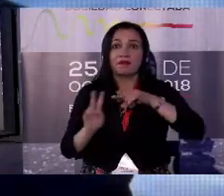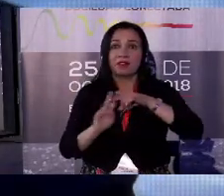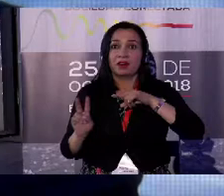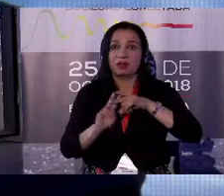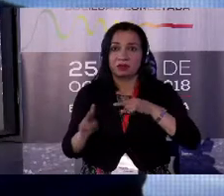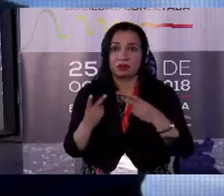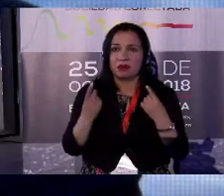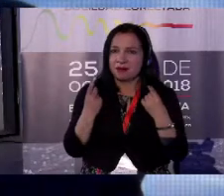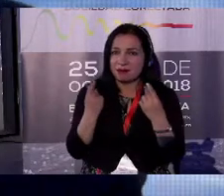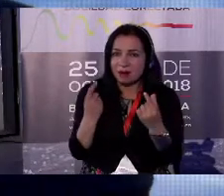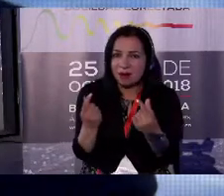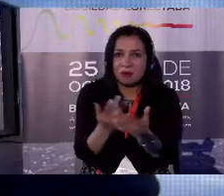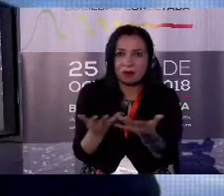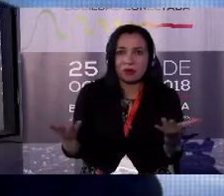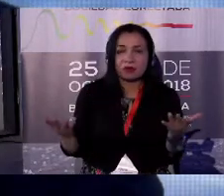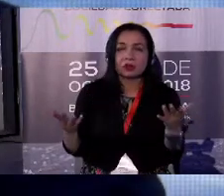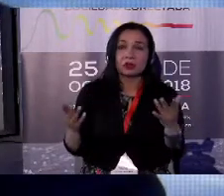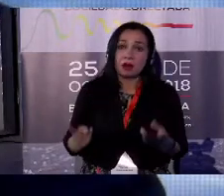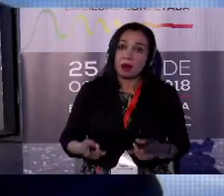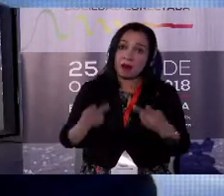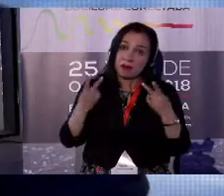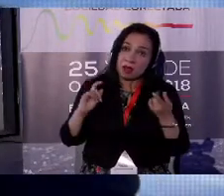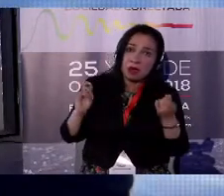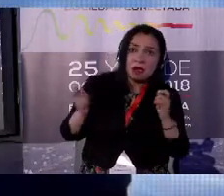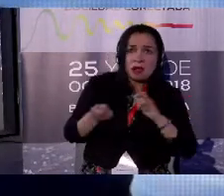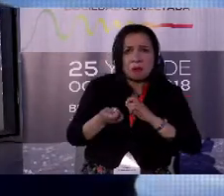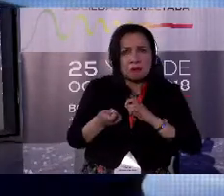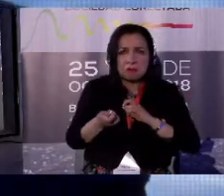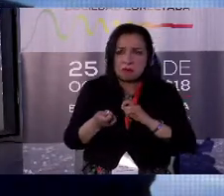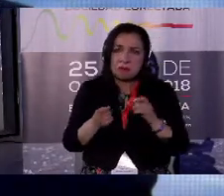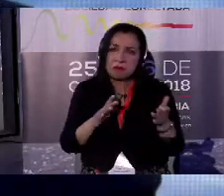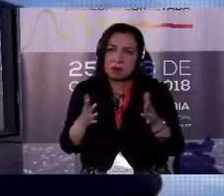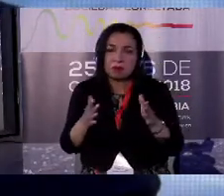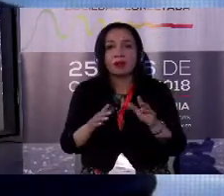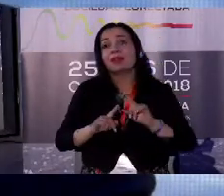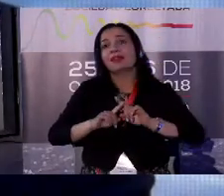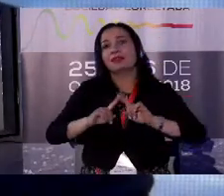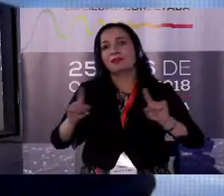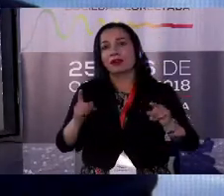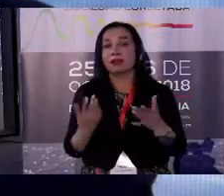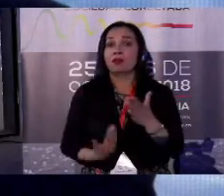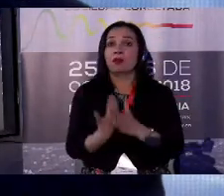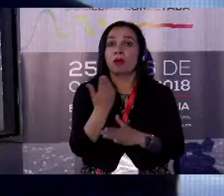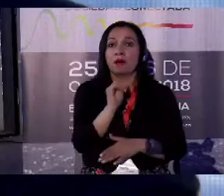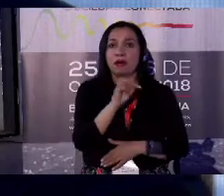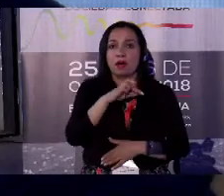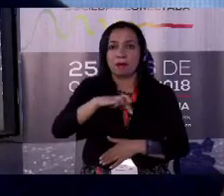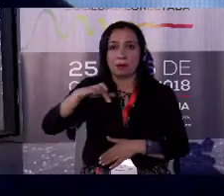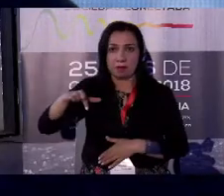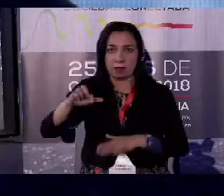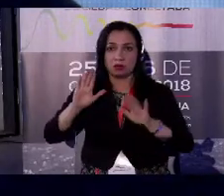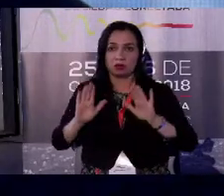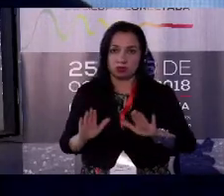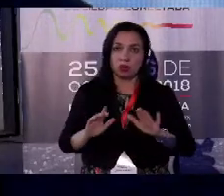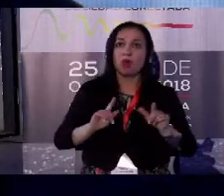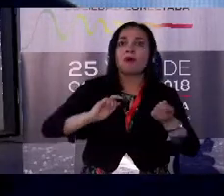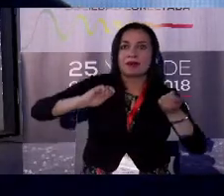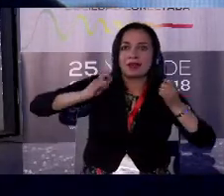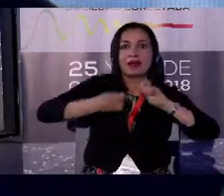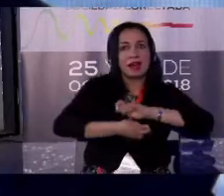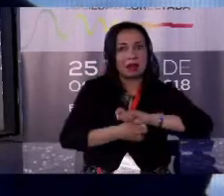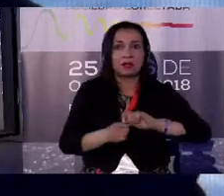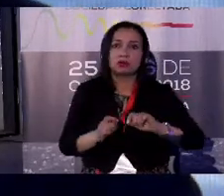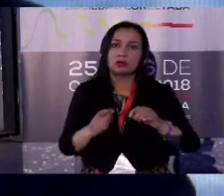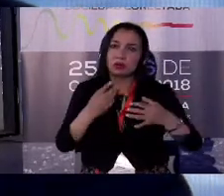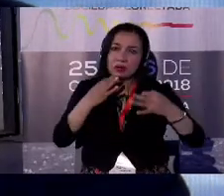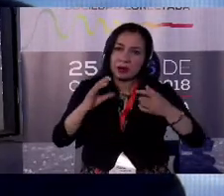mucha más definición, no le cambia mucho la vida. En cambio, sí le cambia la vida a las nuevas aplicaciones, a soluciones de capacitación con realidad virtual. Es